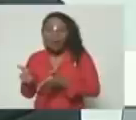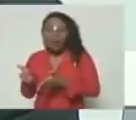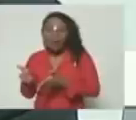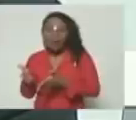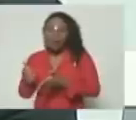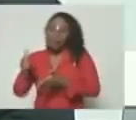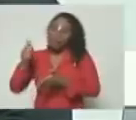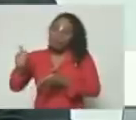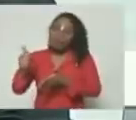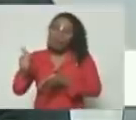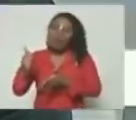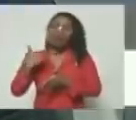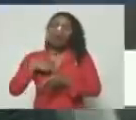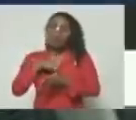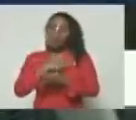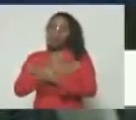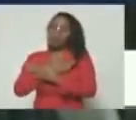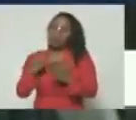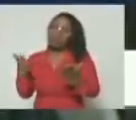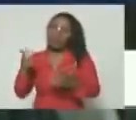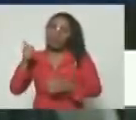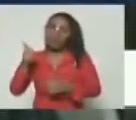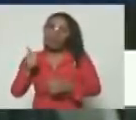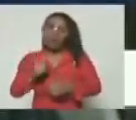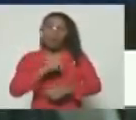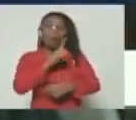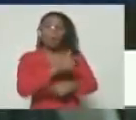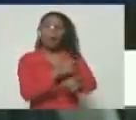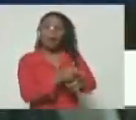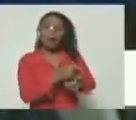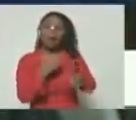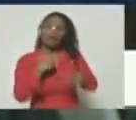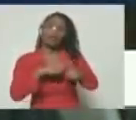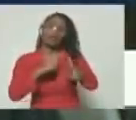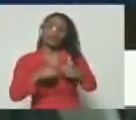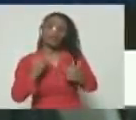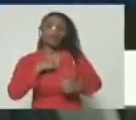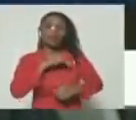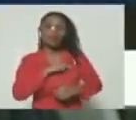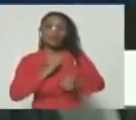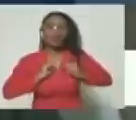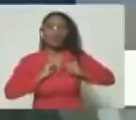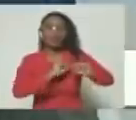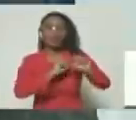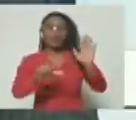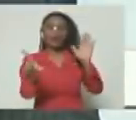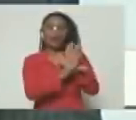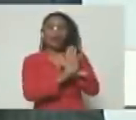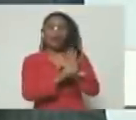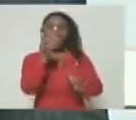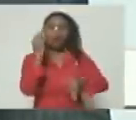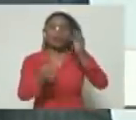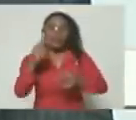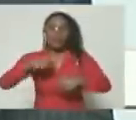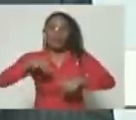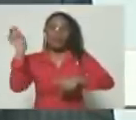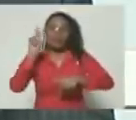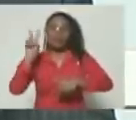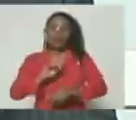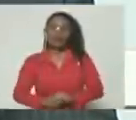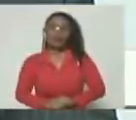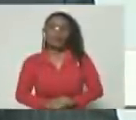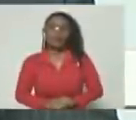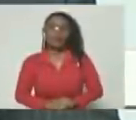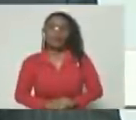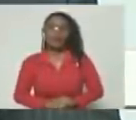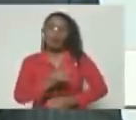muy bien, somos muy buenos. Si es por las malas, se encontrarán con la ley venezolana, con la justicia,